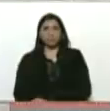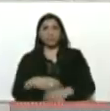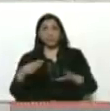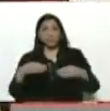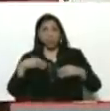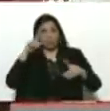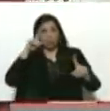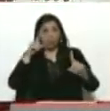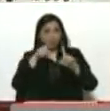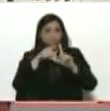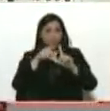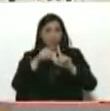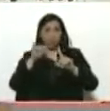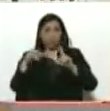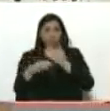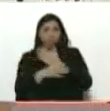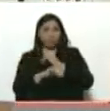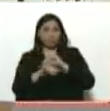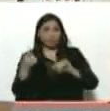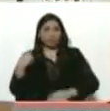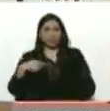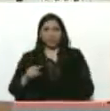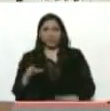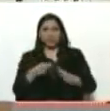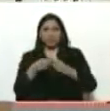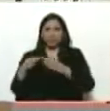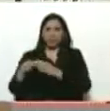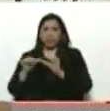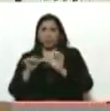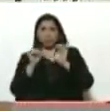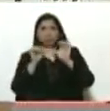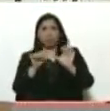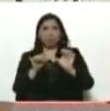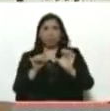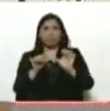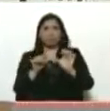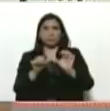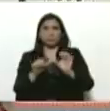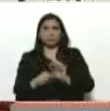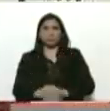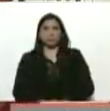Tomar objetivo, Juanito Limaña tenía reuniones continuas con